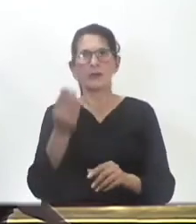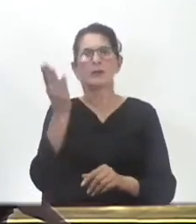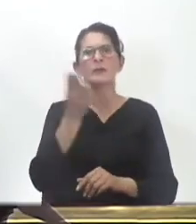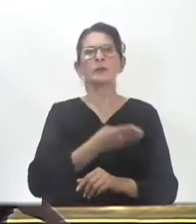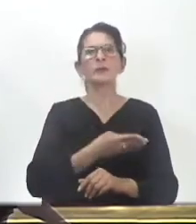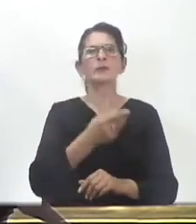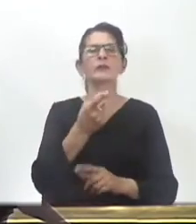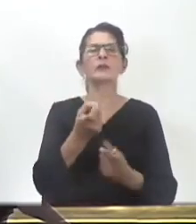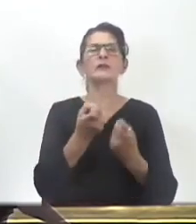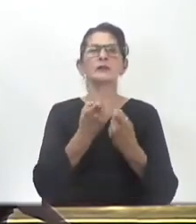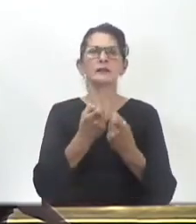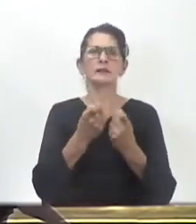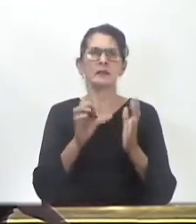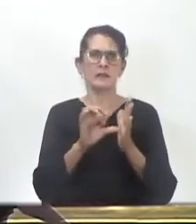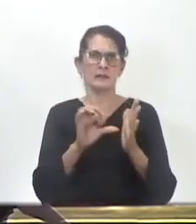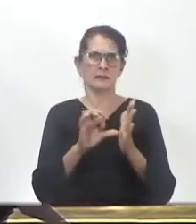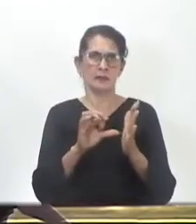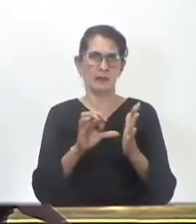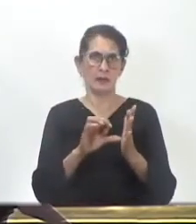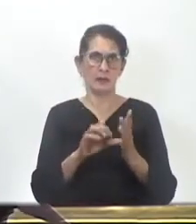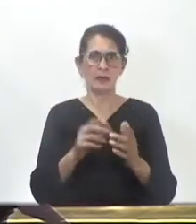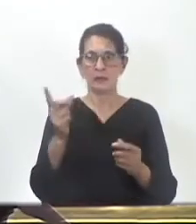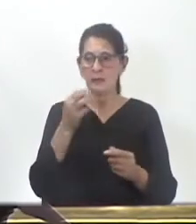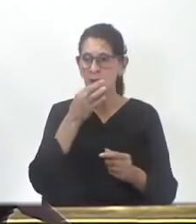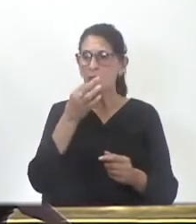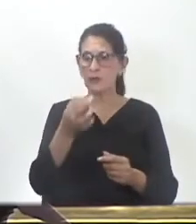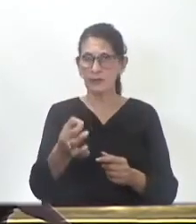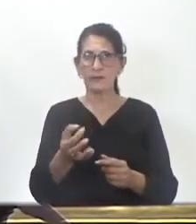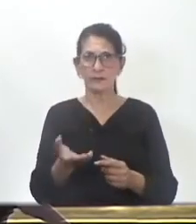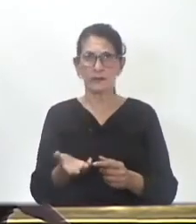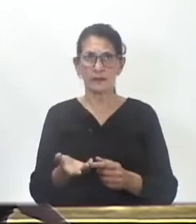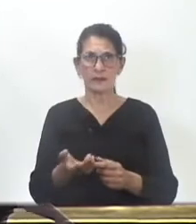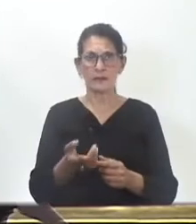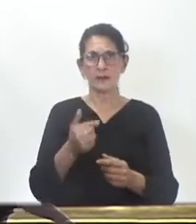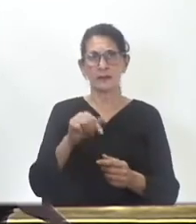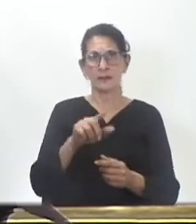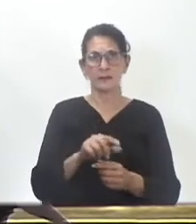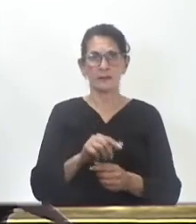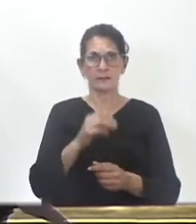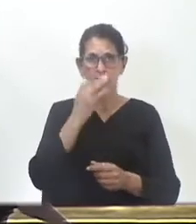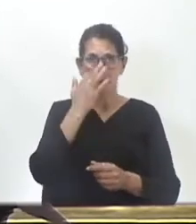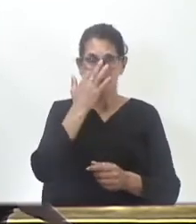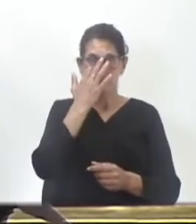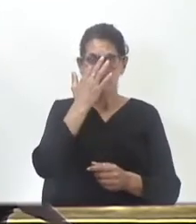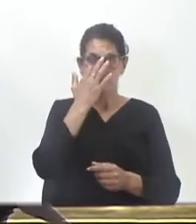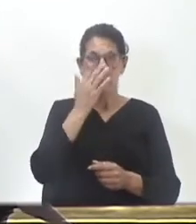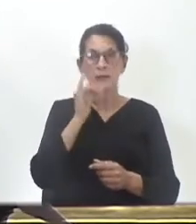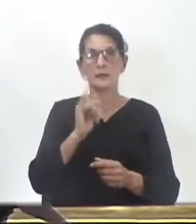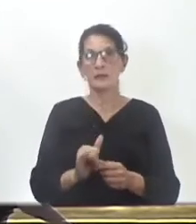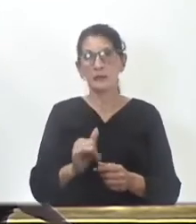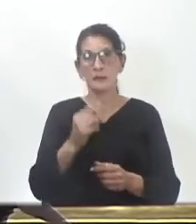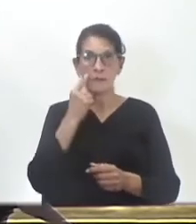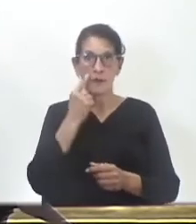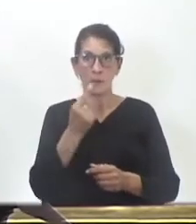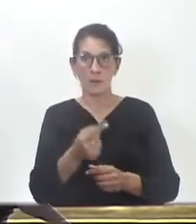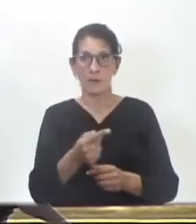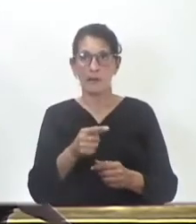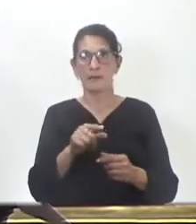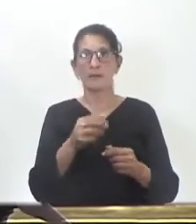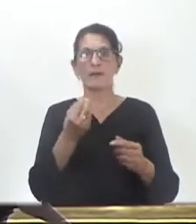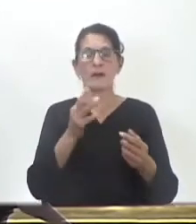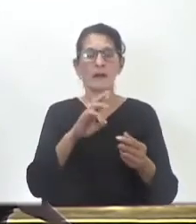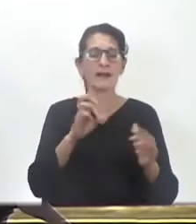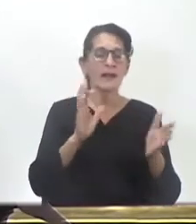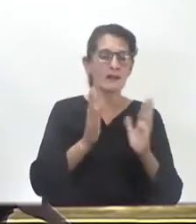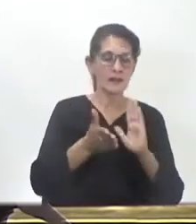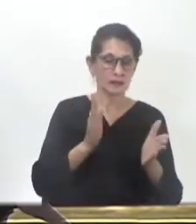el sistema. El comisionado parlamentario lo habla, el comisionado parlamentario lo dice. Y si vamos a ver la